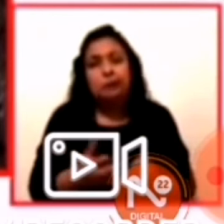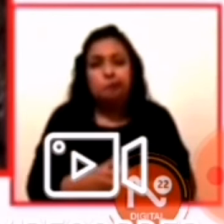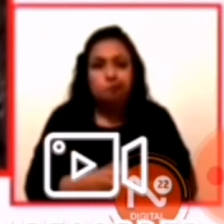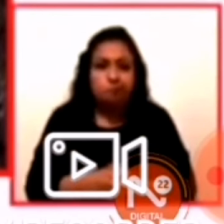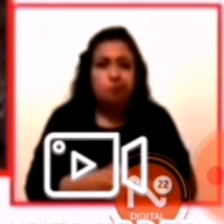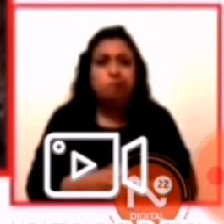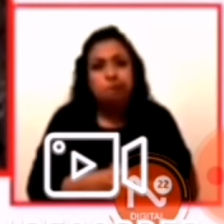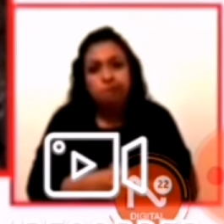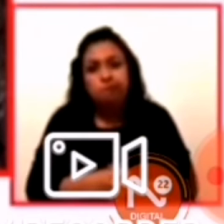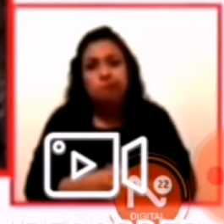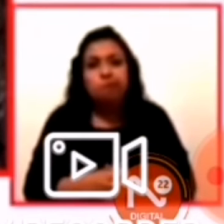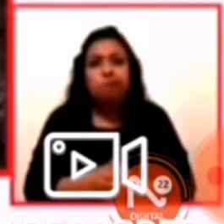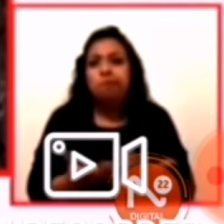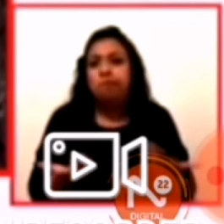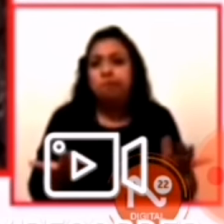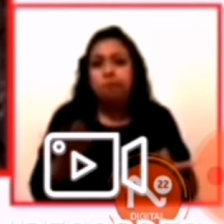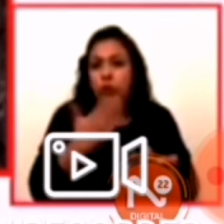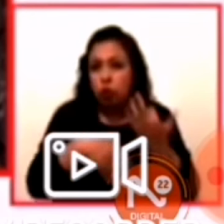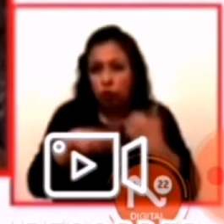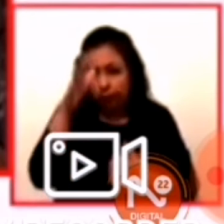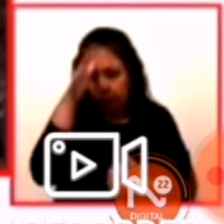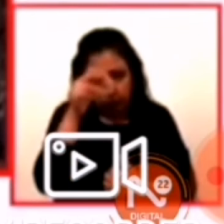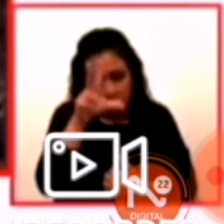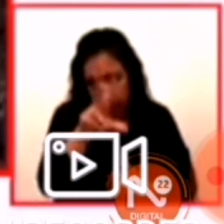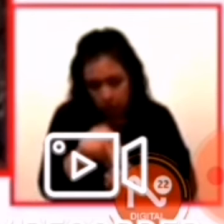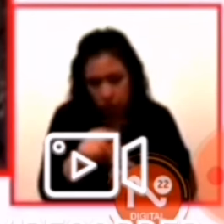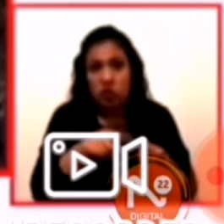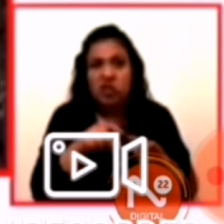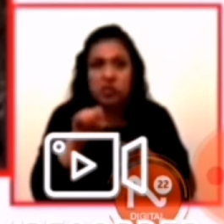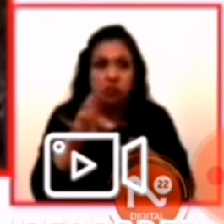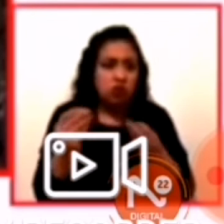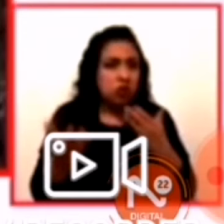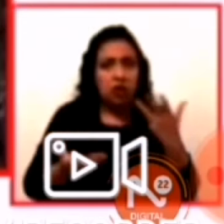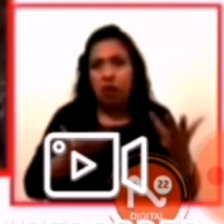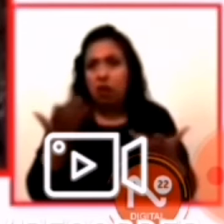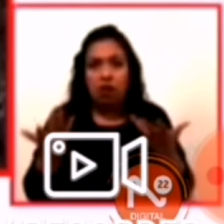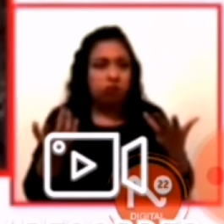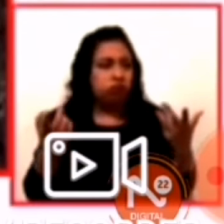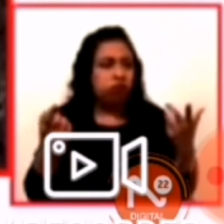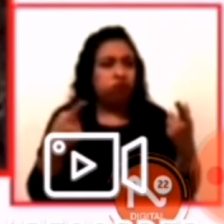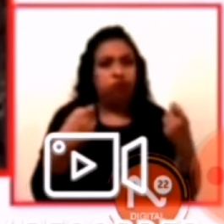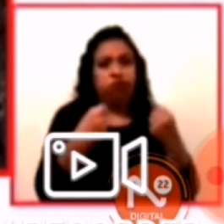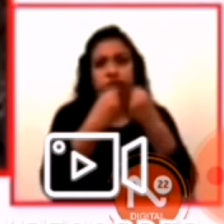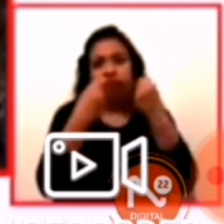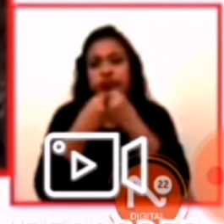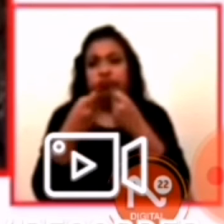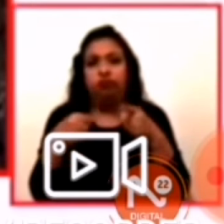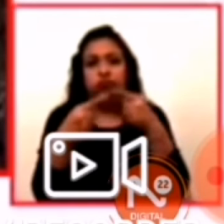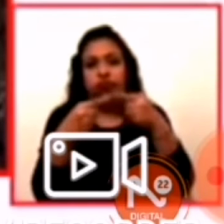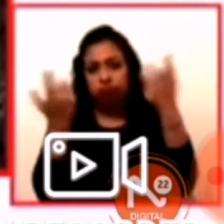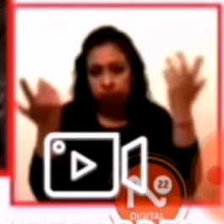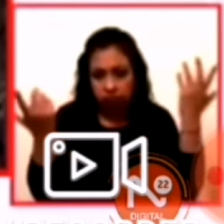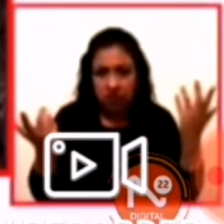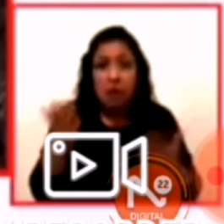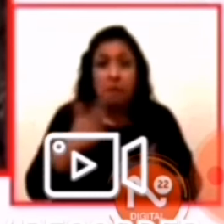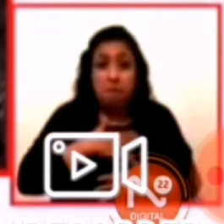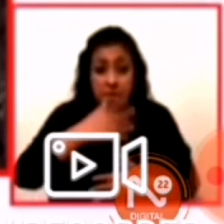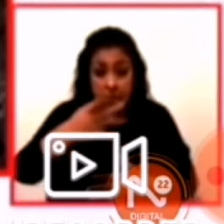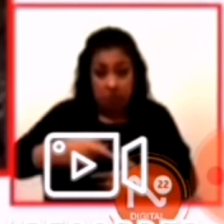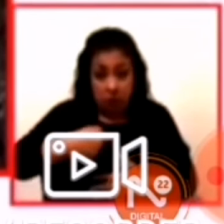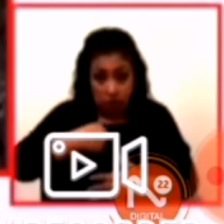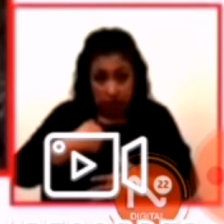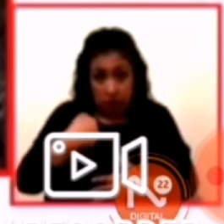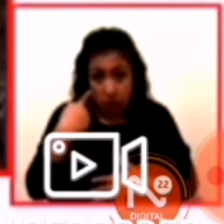es un tema en el que no estamos todos de acuerdo, sí hay polémica. Si me preguntas a mí, mi personal punto de